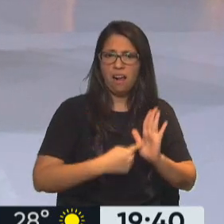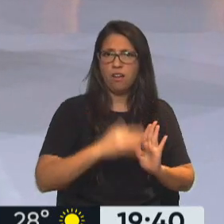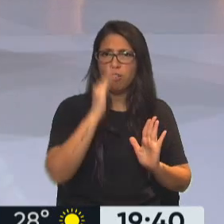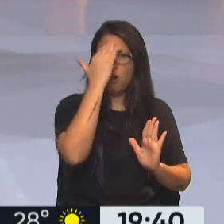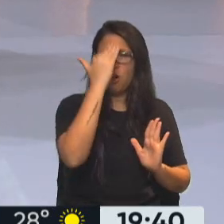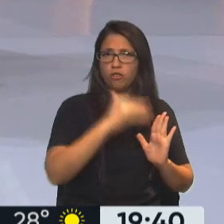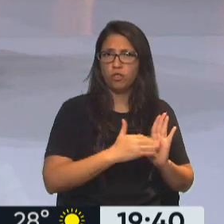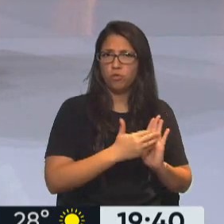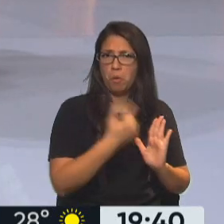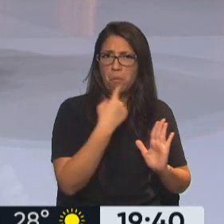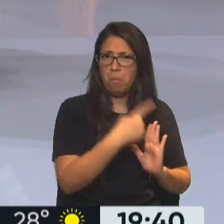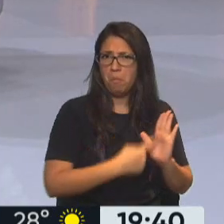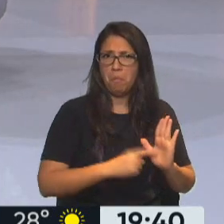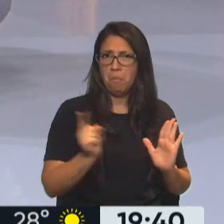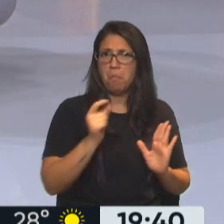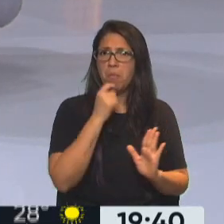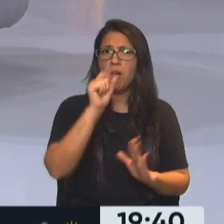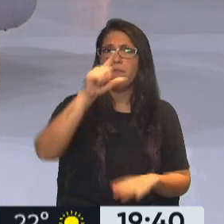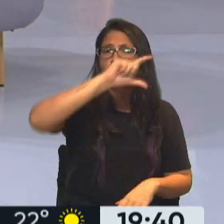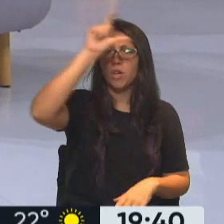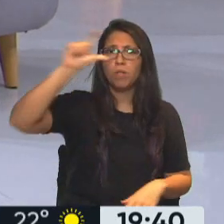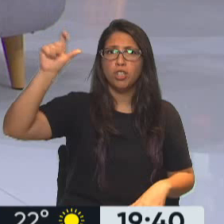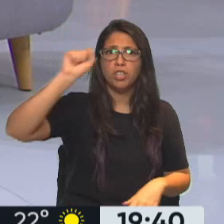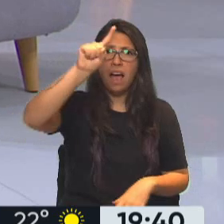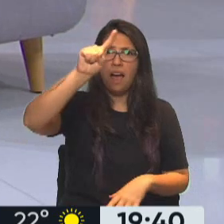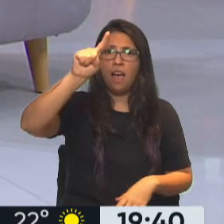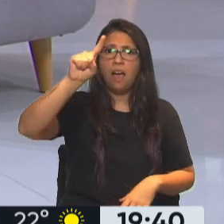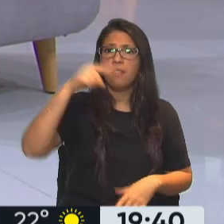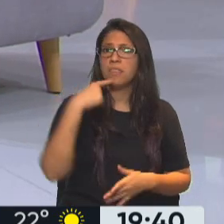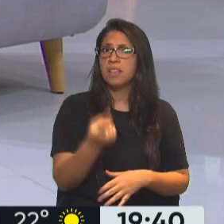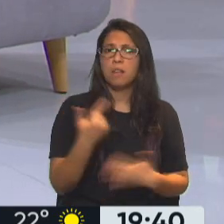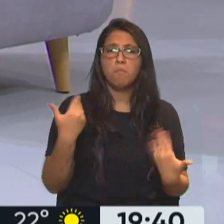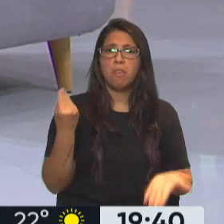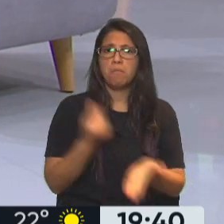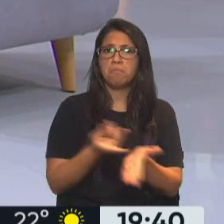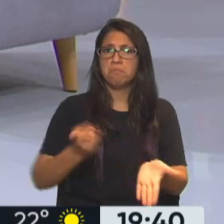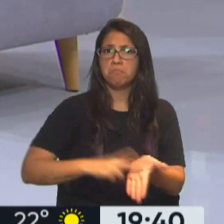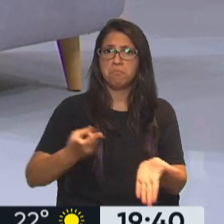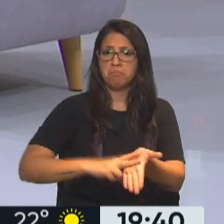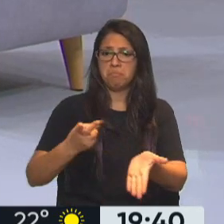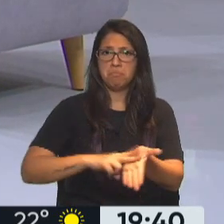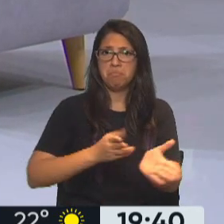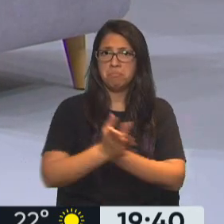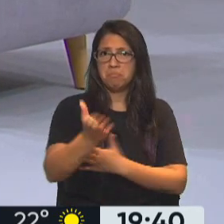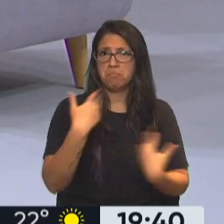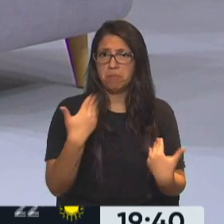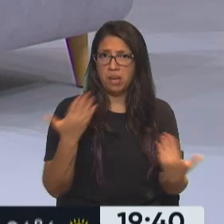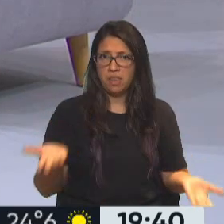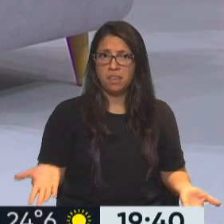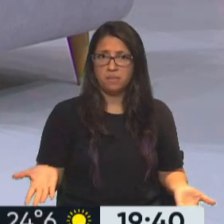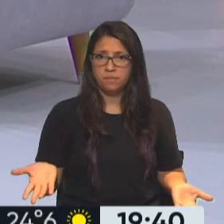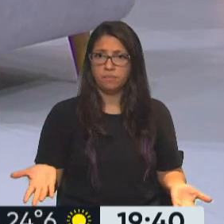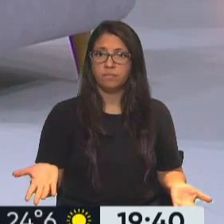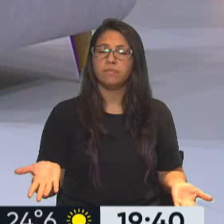Constitución Nacional. De hecho, hay constituciones provinciales, como la de Formosa, que directamente postulan que puede haber reelección indefinida. Yo lo que digo es que,